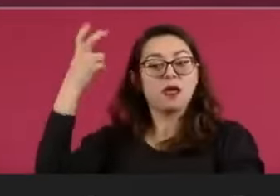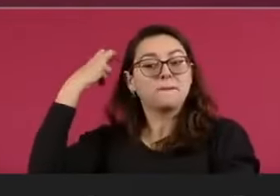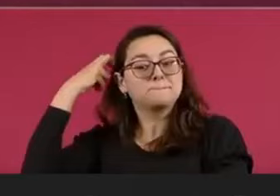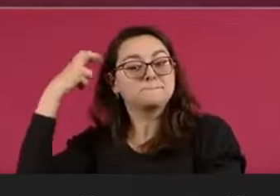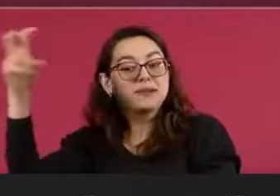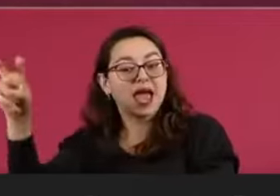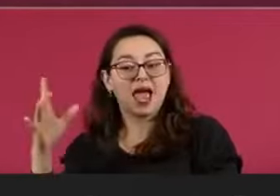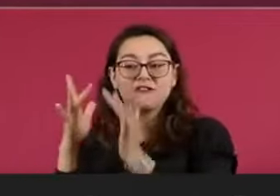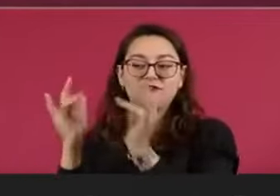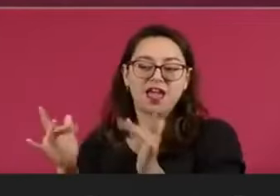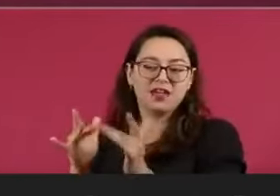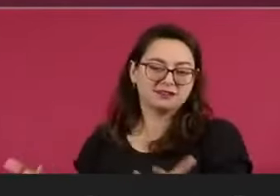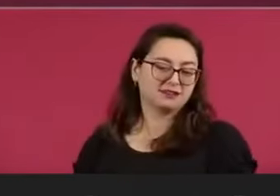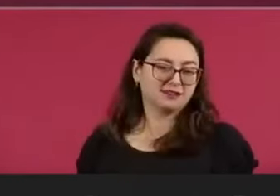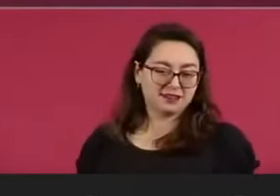dirigentes de